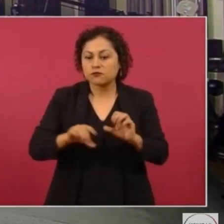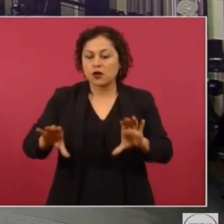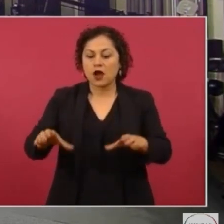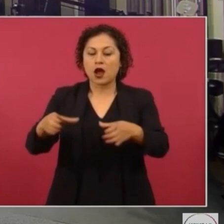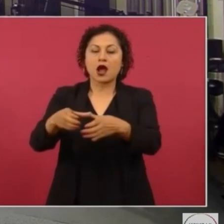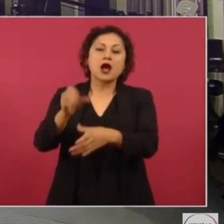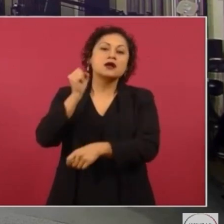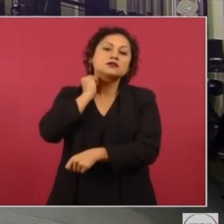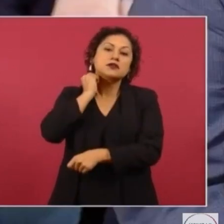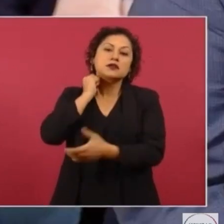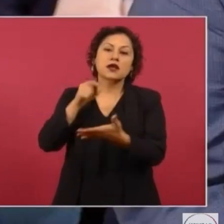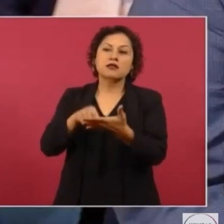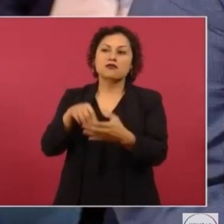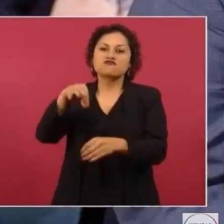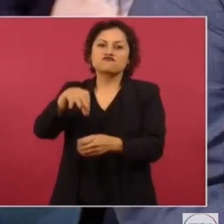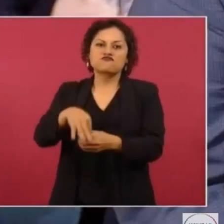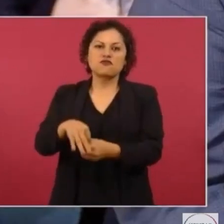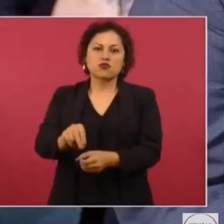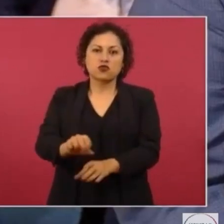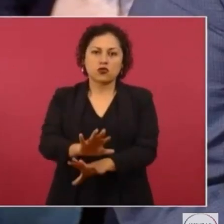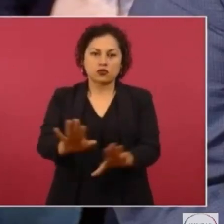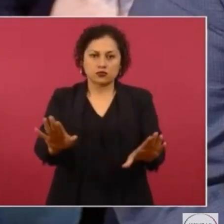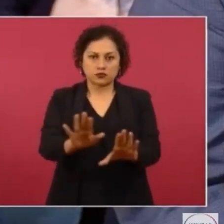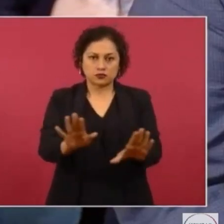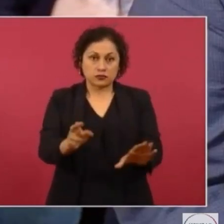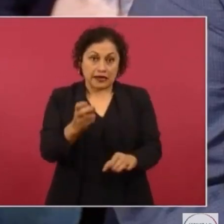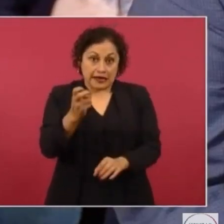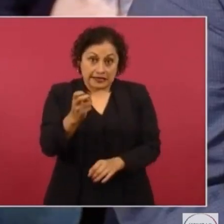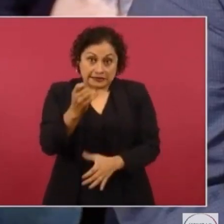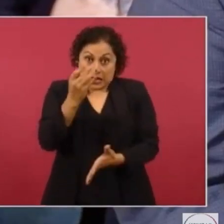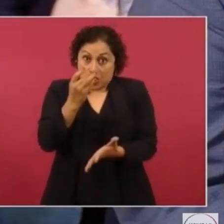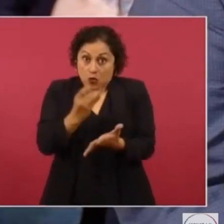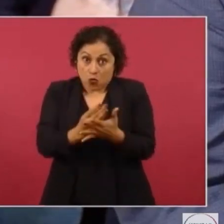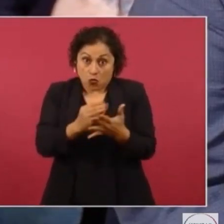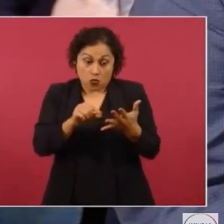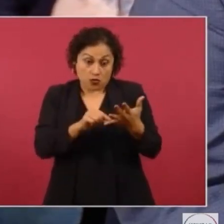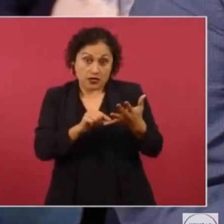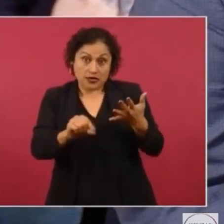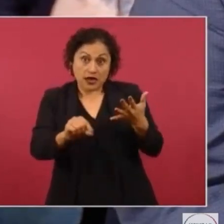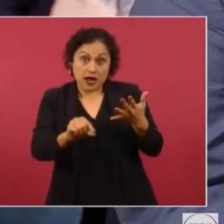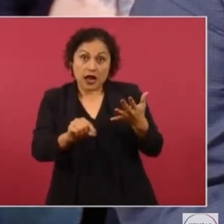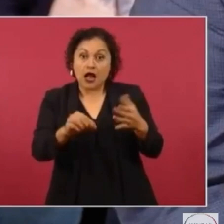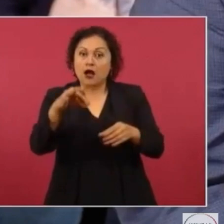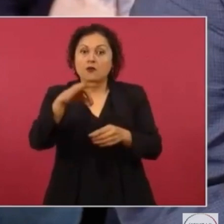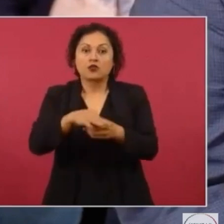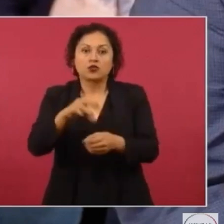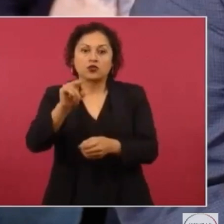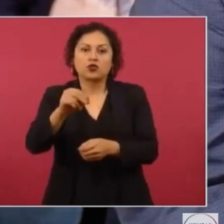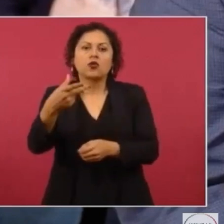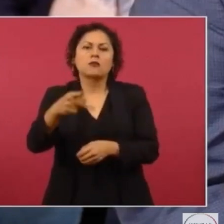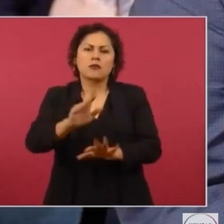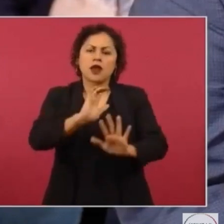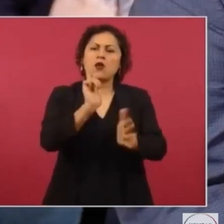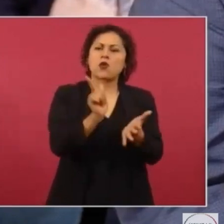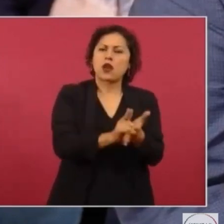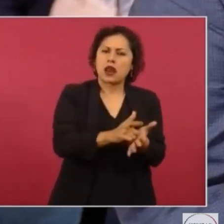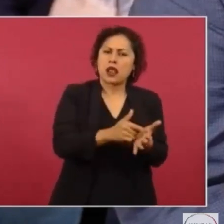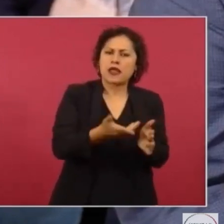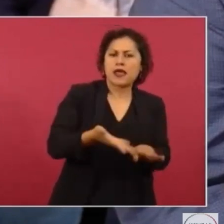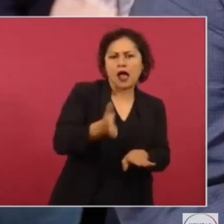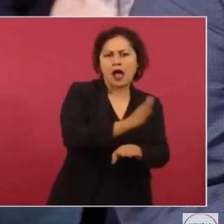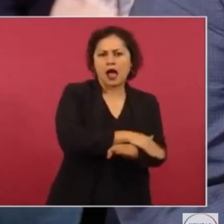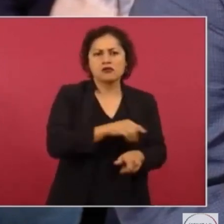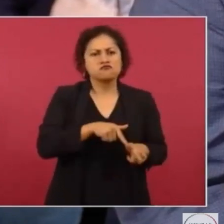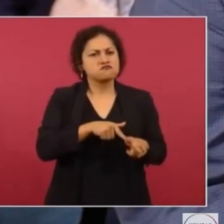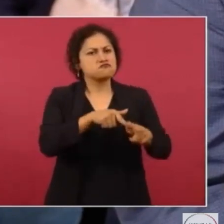decidió no votarla. Esa es la única cláusula que no se votó, pero no se eliminó. Sigue vigente, sigue latente, está allí, pero en